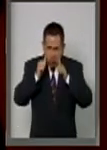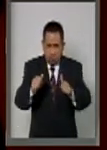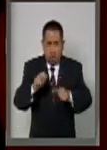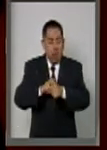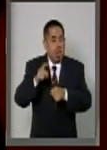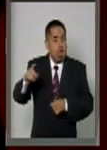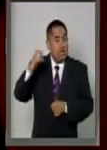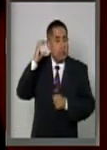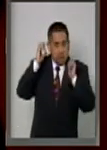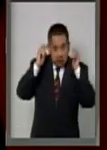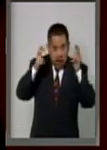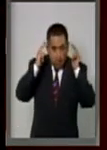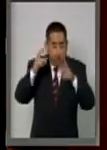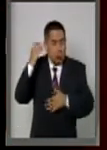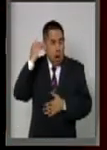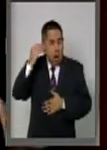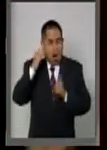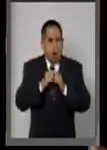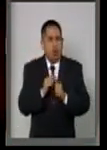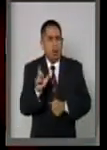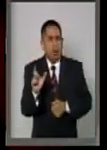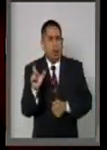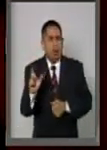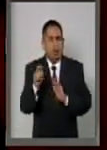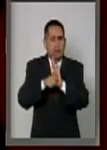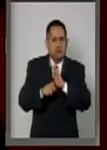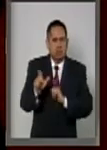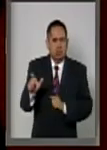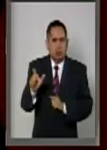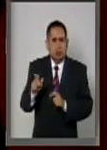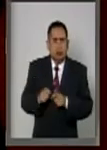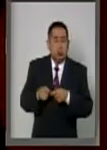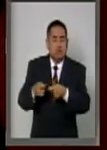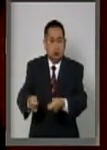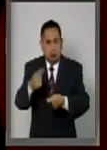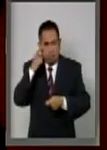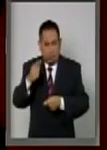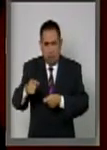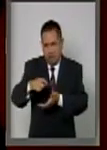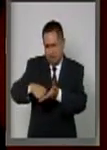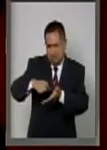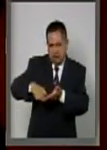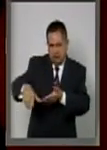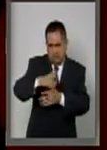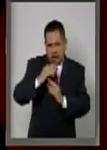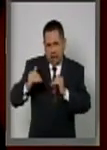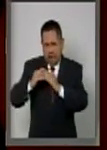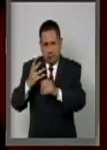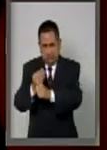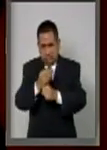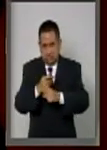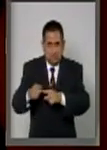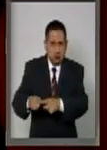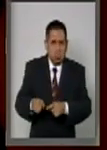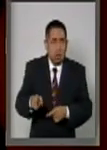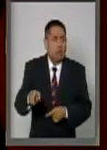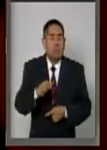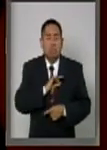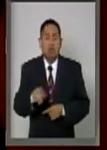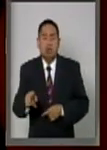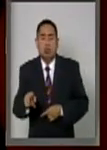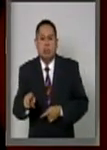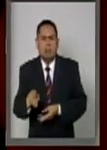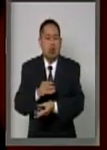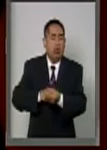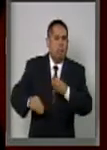Chiapas y Oaxaca a través de tarjetas para adquisición de materiales para vivienda pueden convertirse